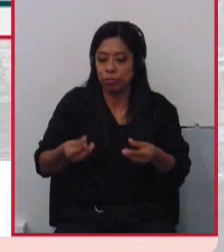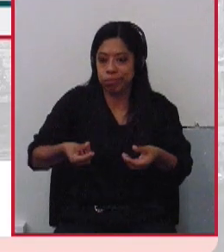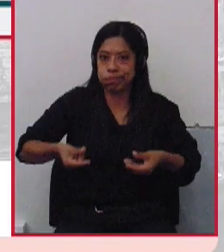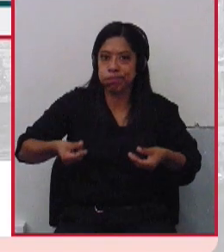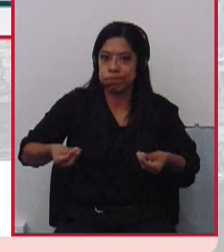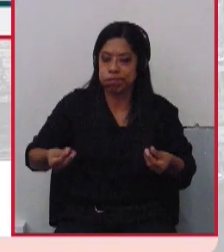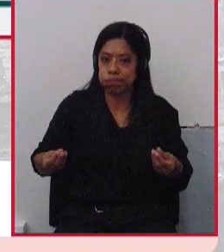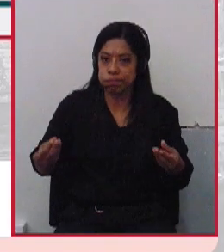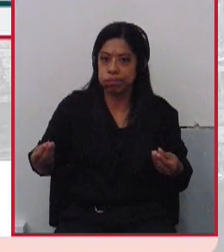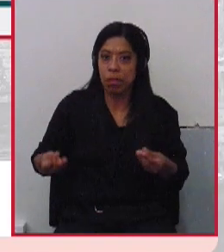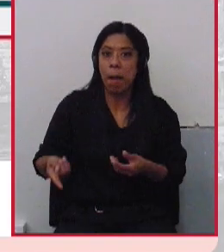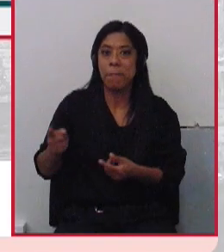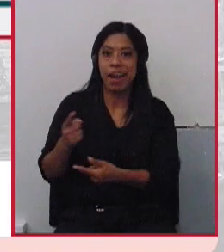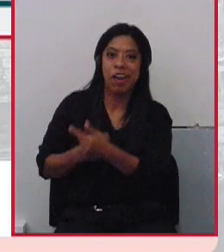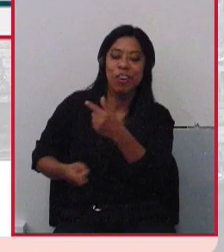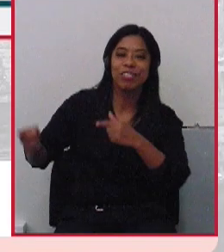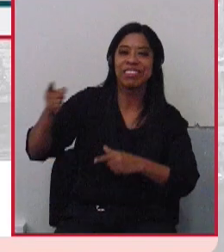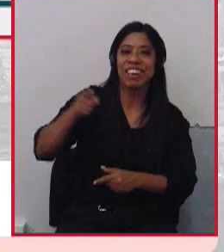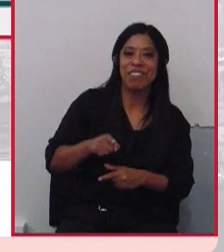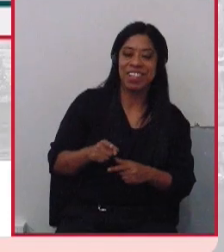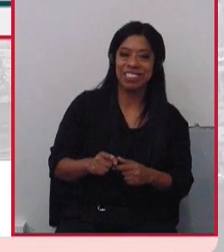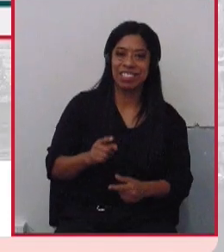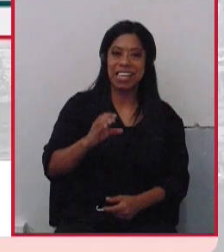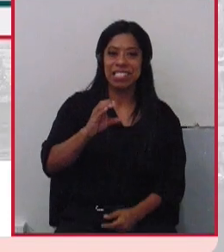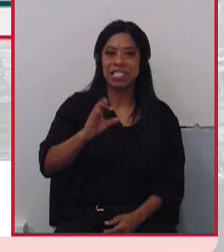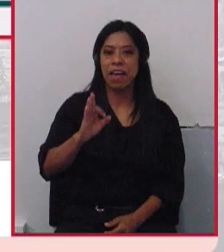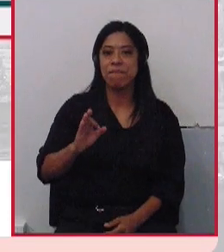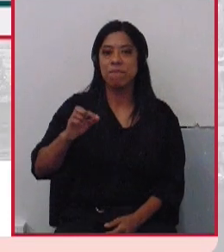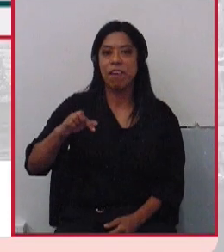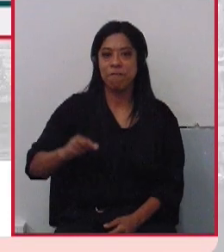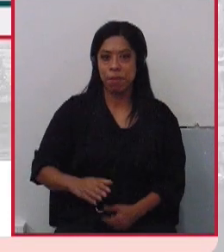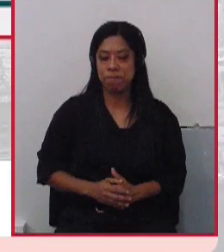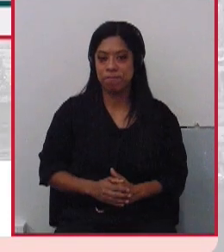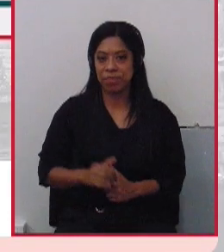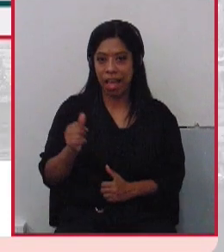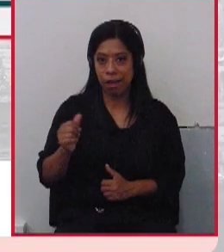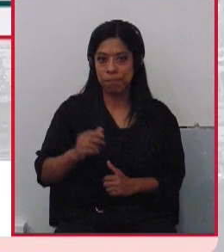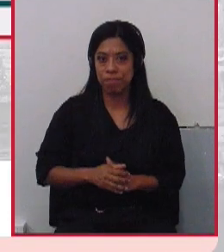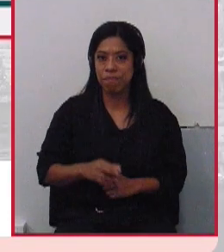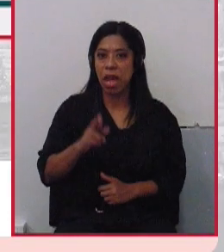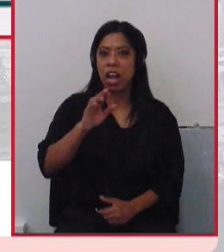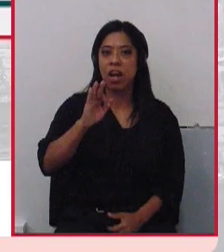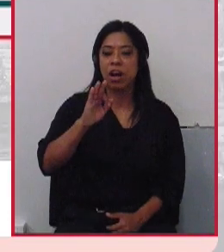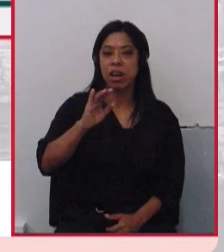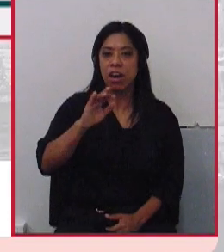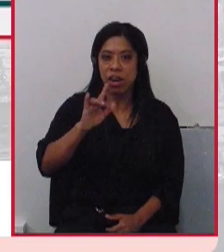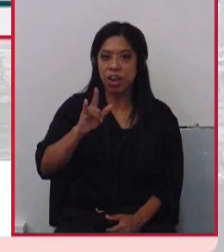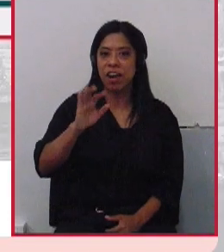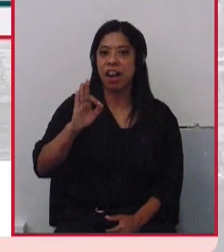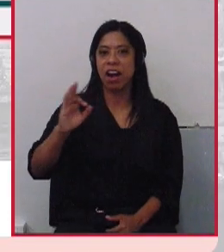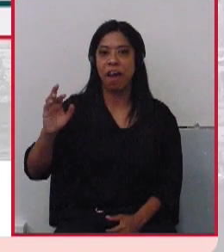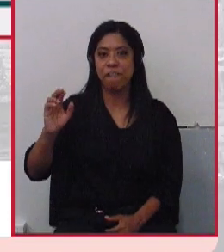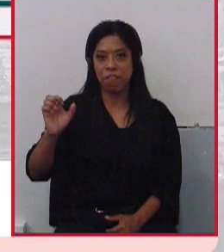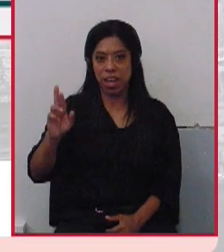tenemos que controlar para retornar el concentrado CPF a circuito raffer.